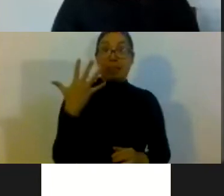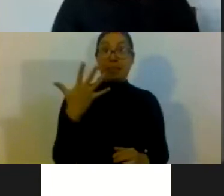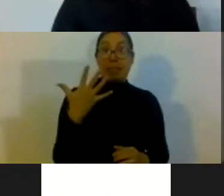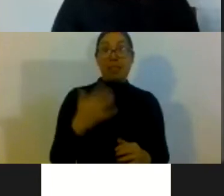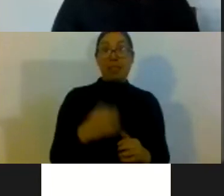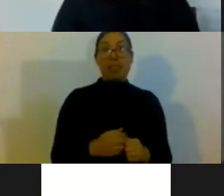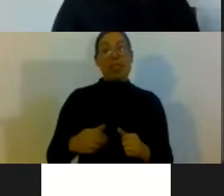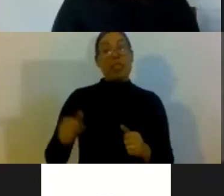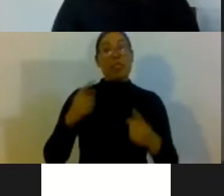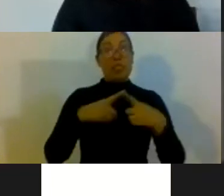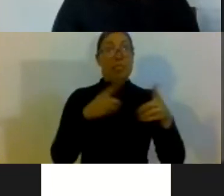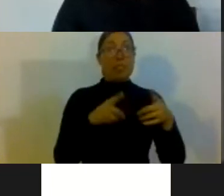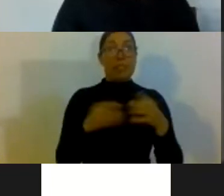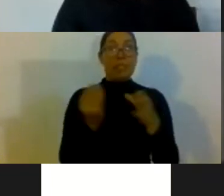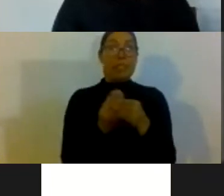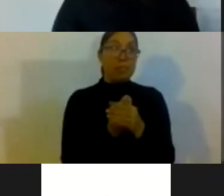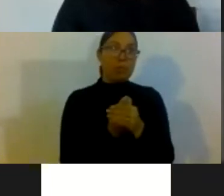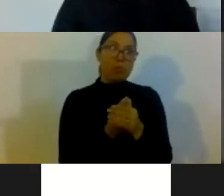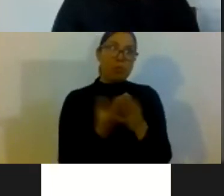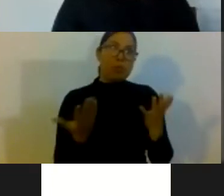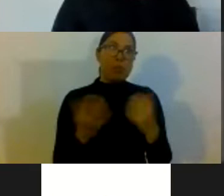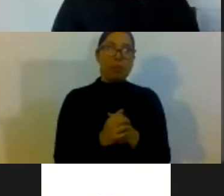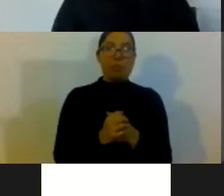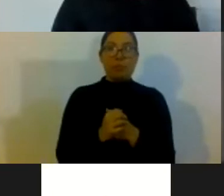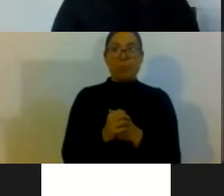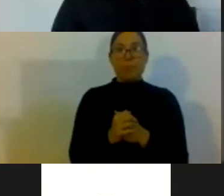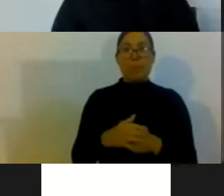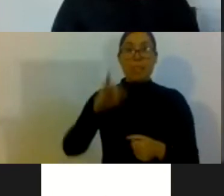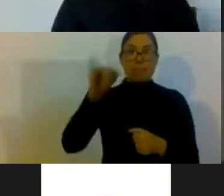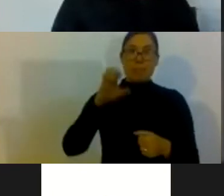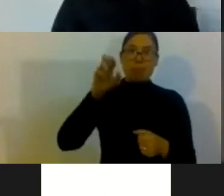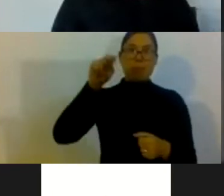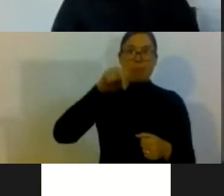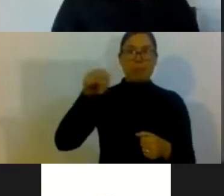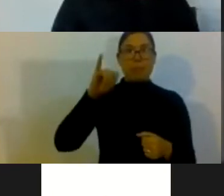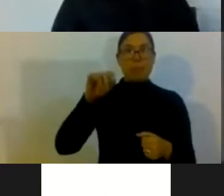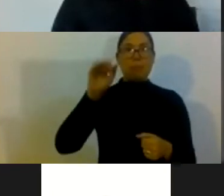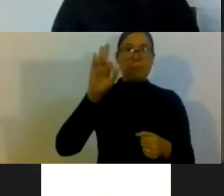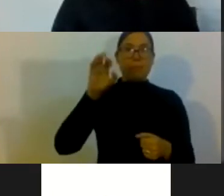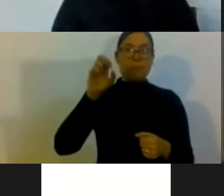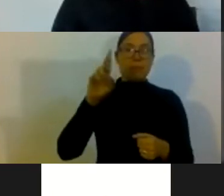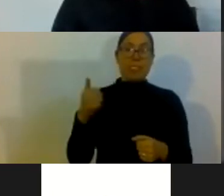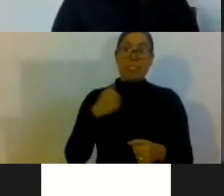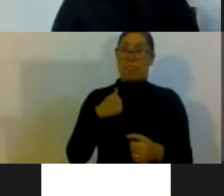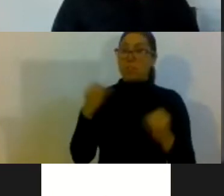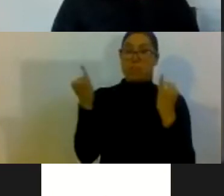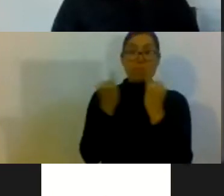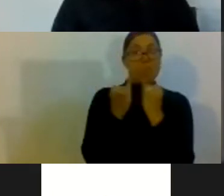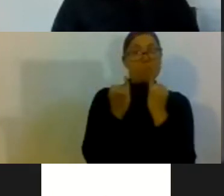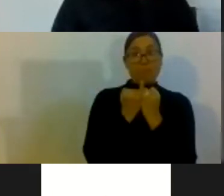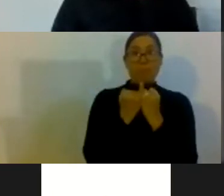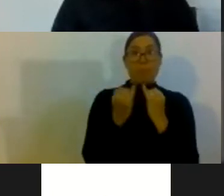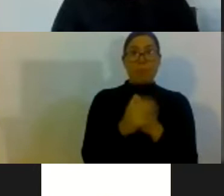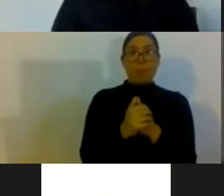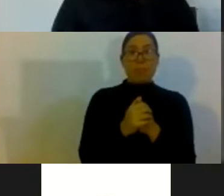Buenas tardes, Ana. Pues me pasó lo mismo. De hecho, a mí solo me llegó el enlace